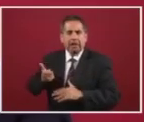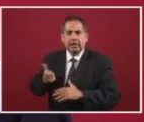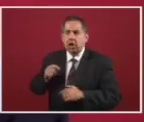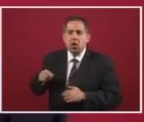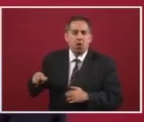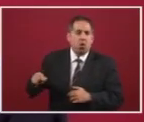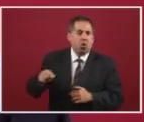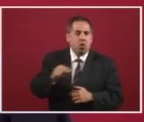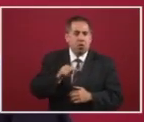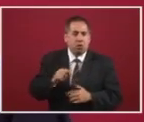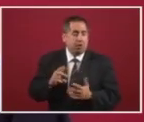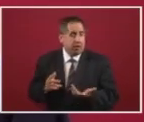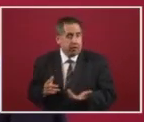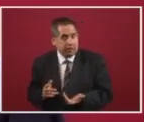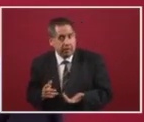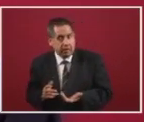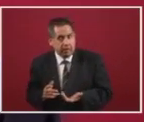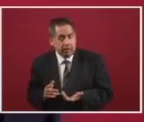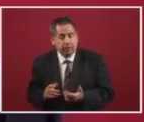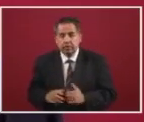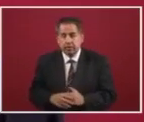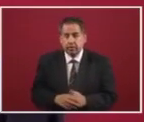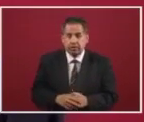el dinero